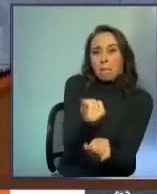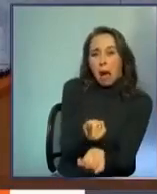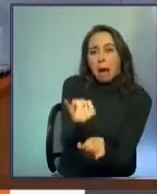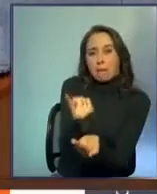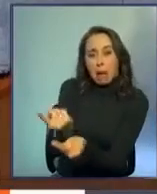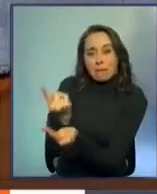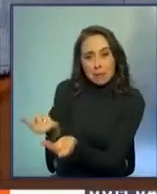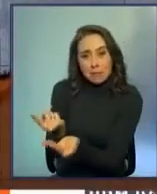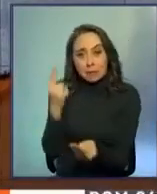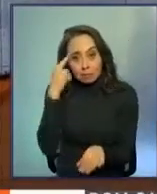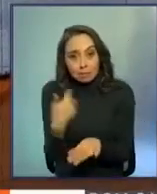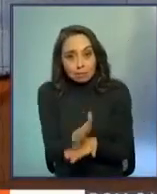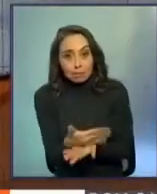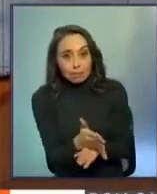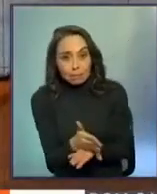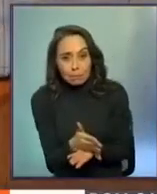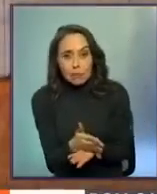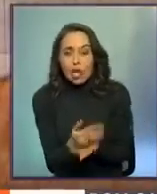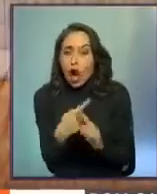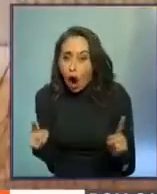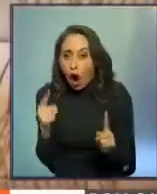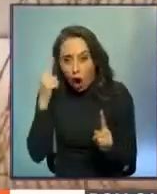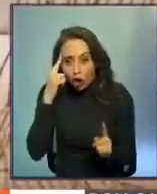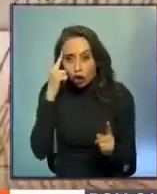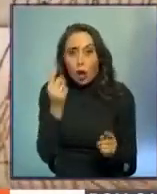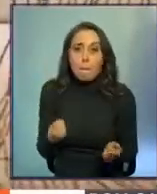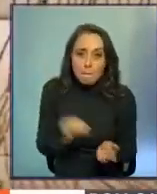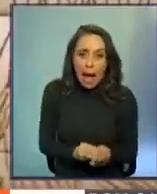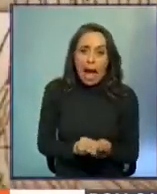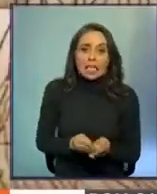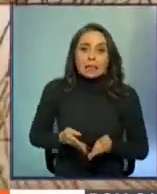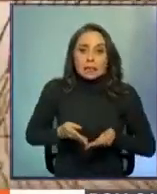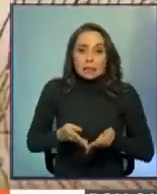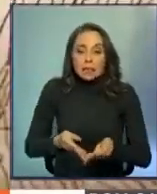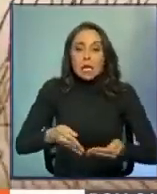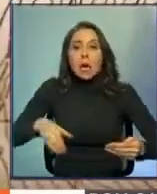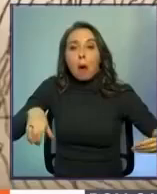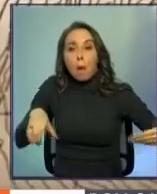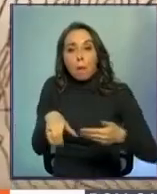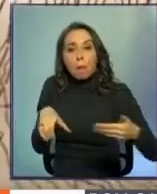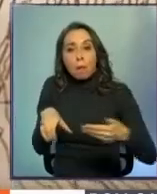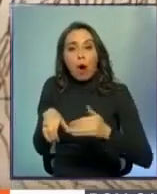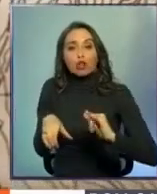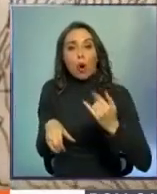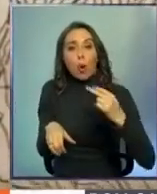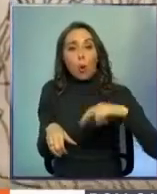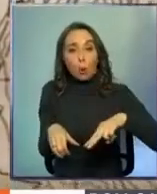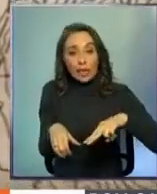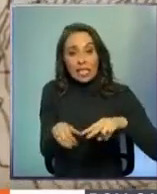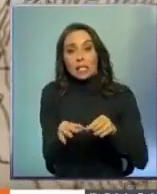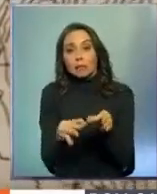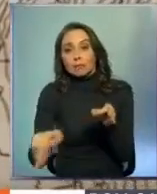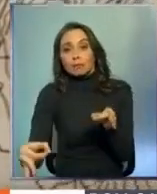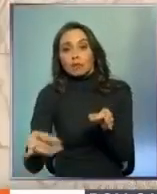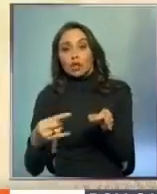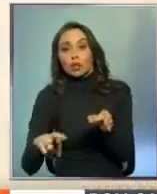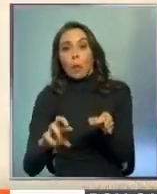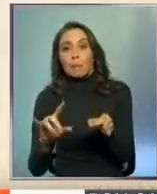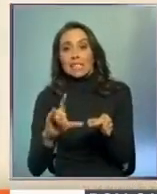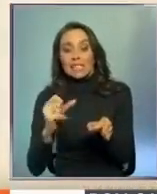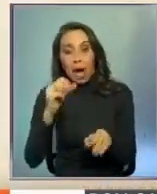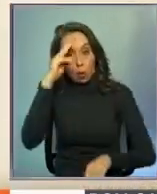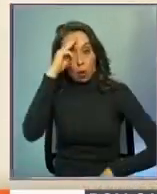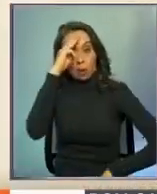La estrategia fue realizar otra serie de desembarcos en el puerto de Junín, ubicado al sur de Pisagua, al mando del